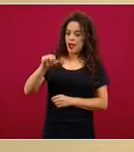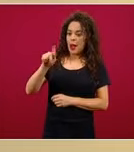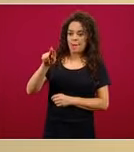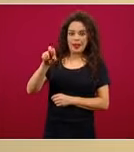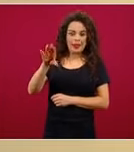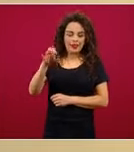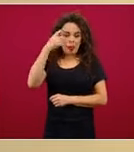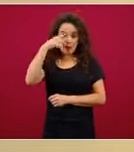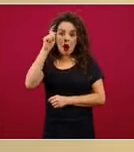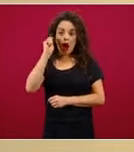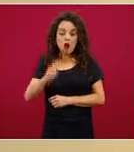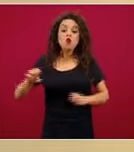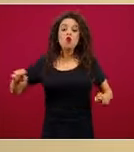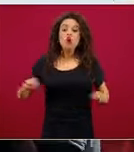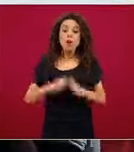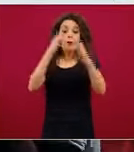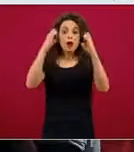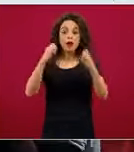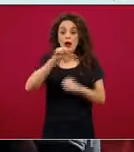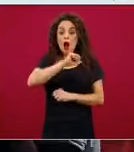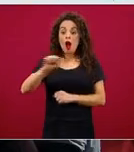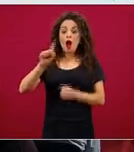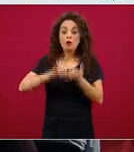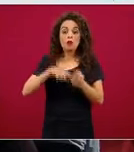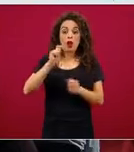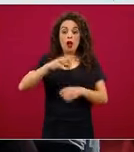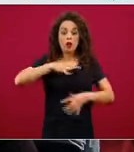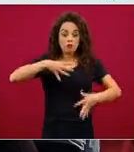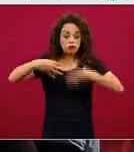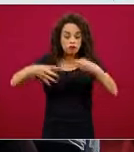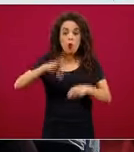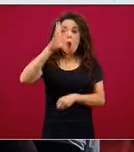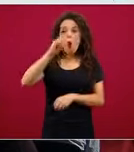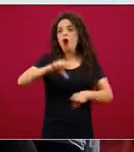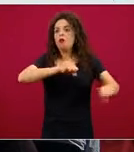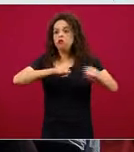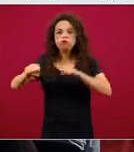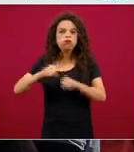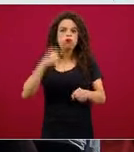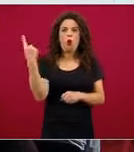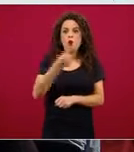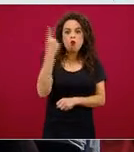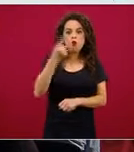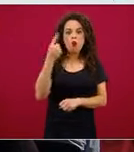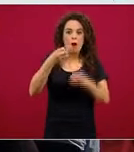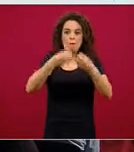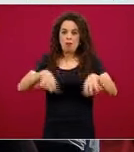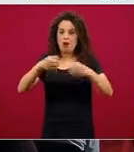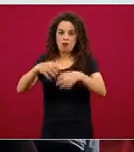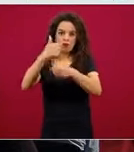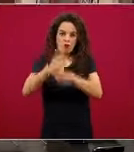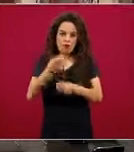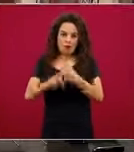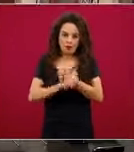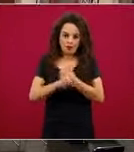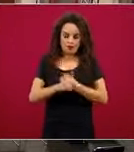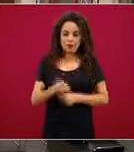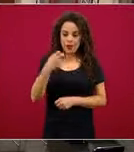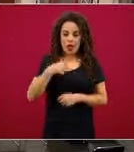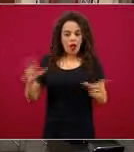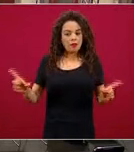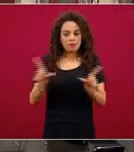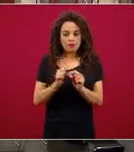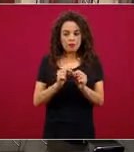ante urgencias epidemiológicas y desastres. Con eso les agradezco y cedo la palabra al doctor García. Muchas